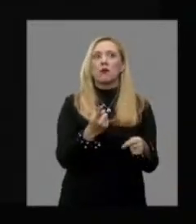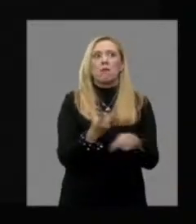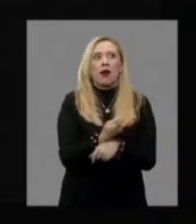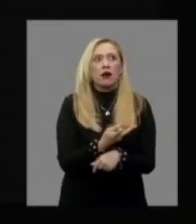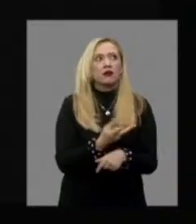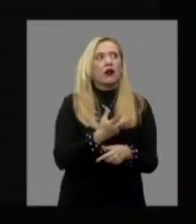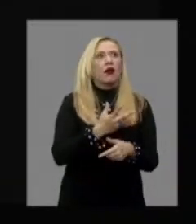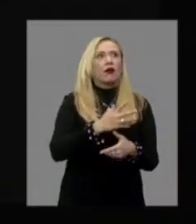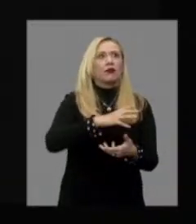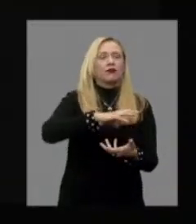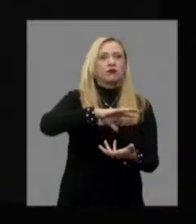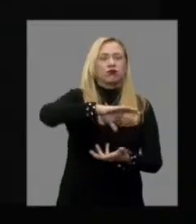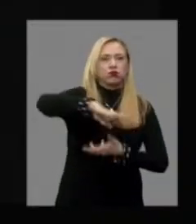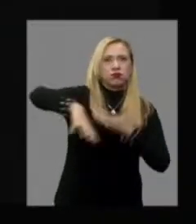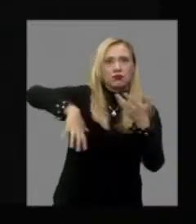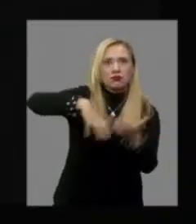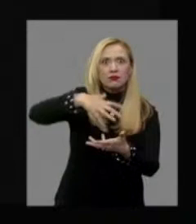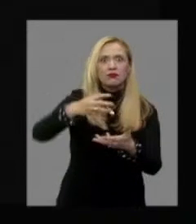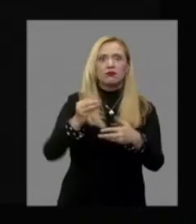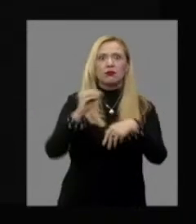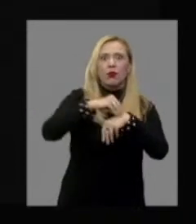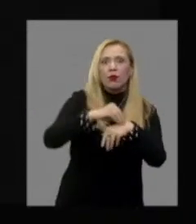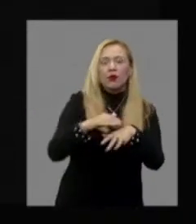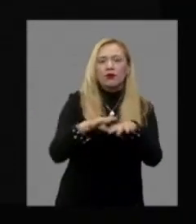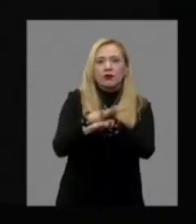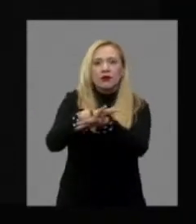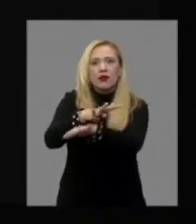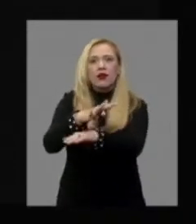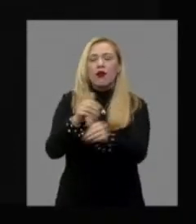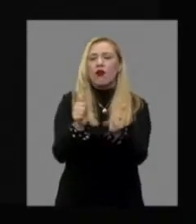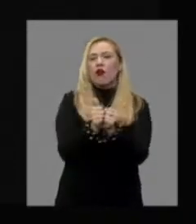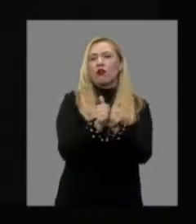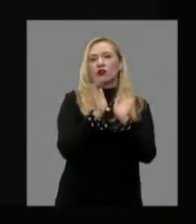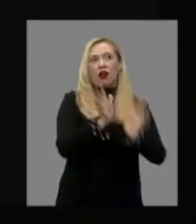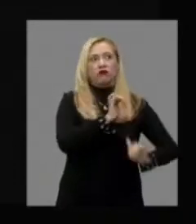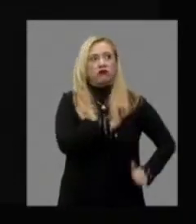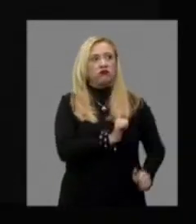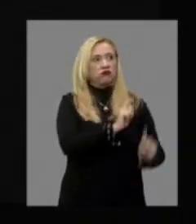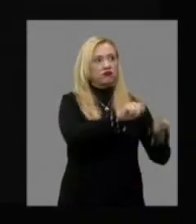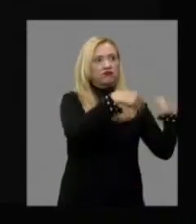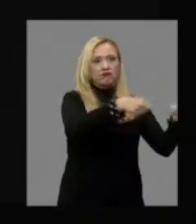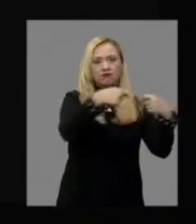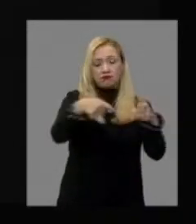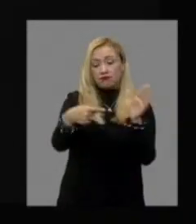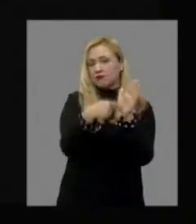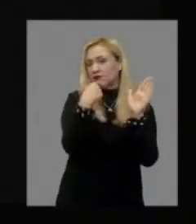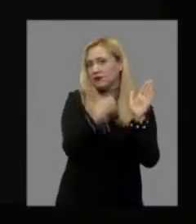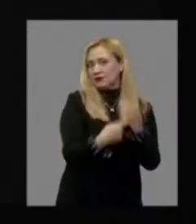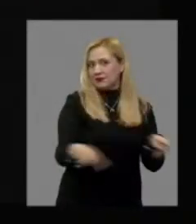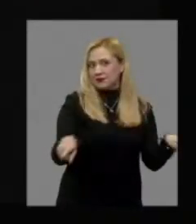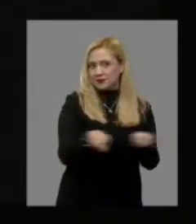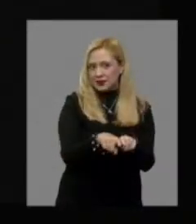con una nueva serie de facultades, quiero hacer la siguiente pregunta. A partir de la contradicción de tesis